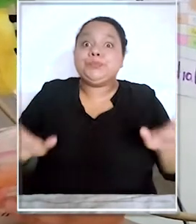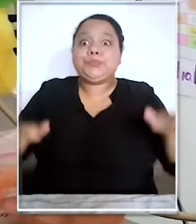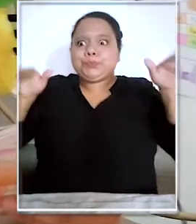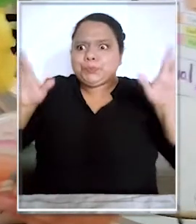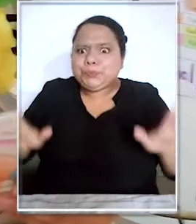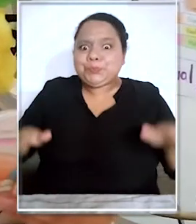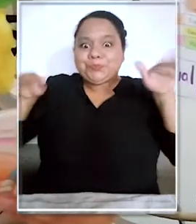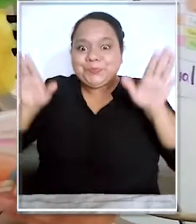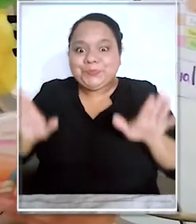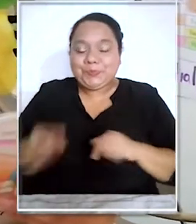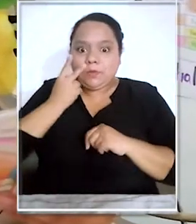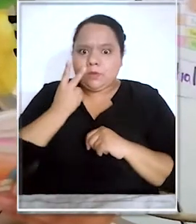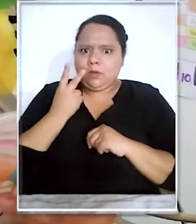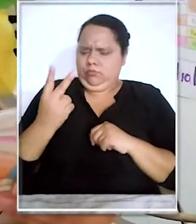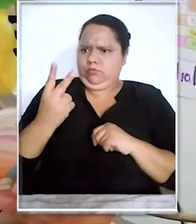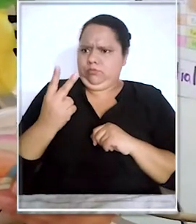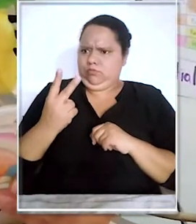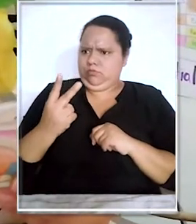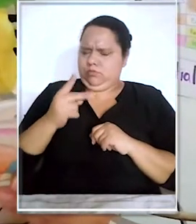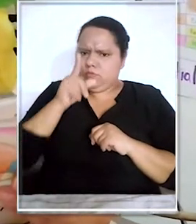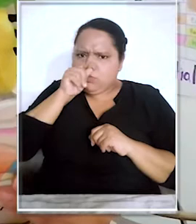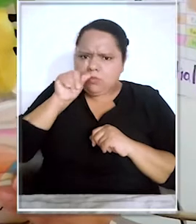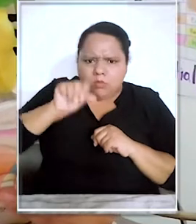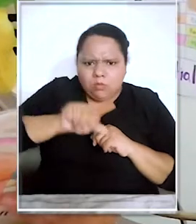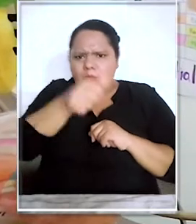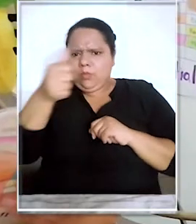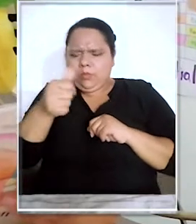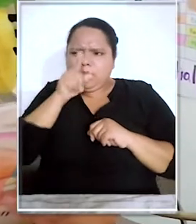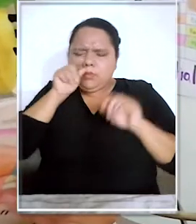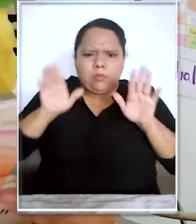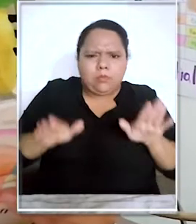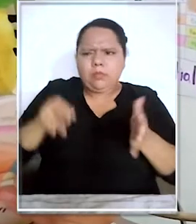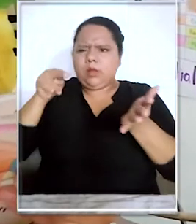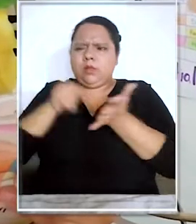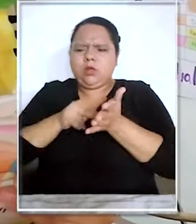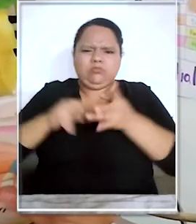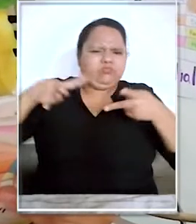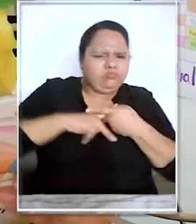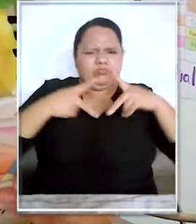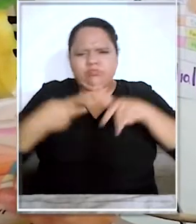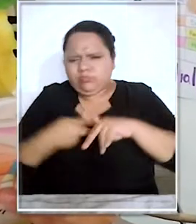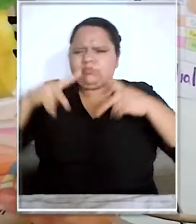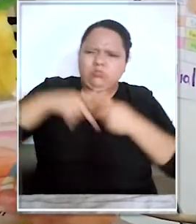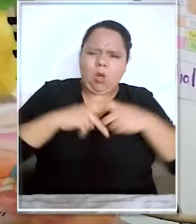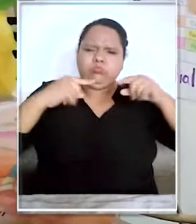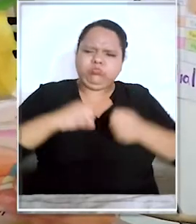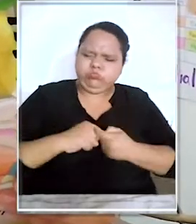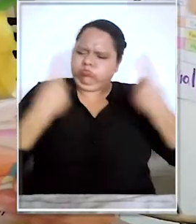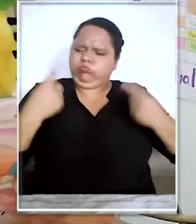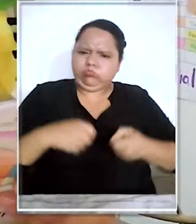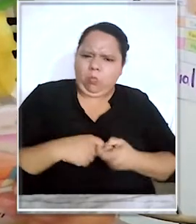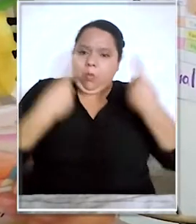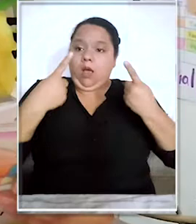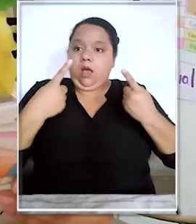zanate y empezaron a discutir a causa de un nido. Al día siguiente, el zanate volvió a iniciar la